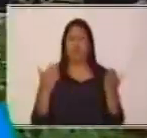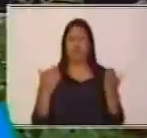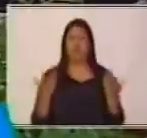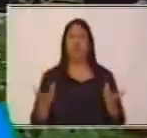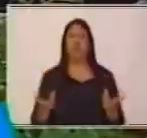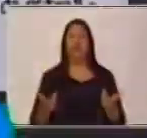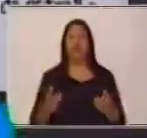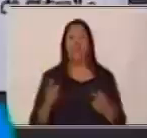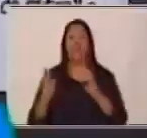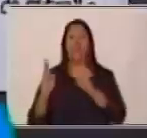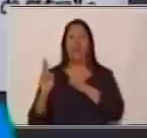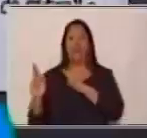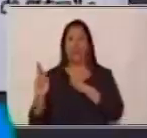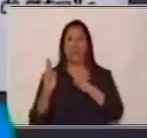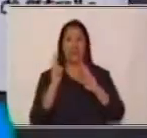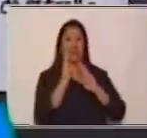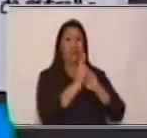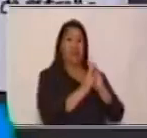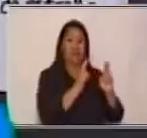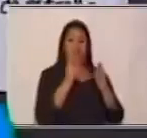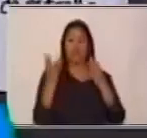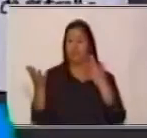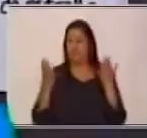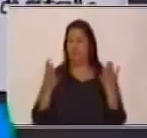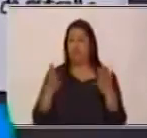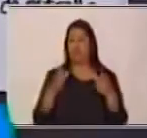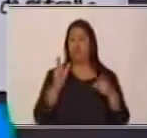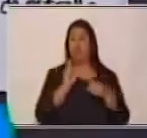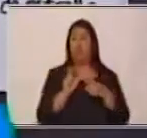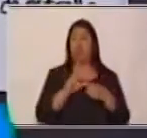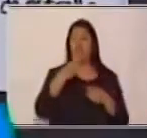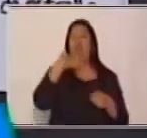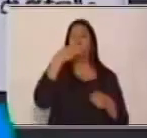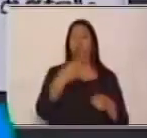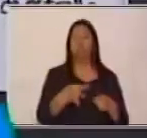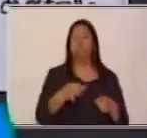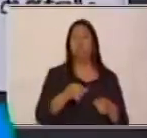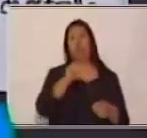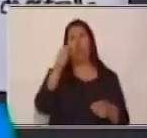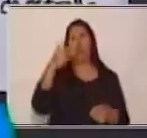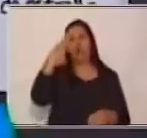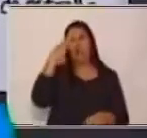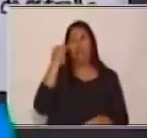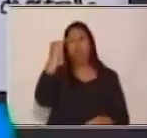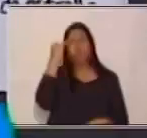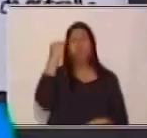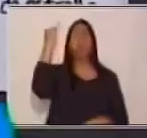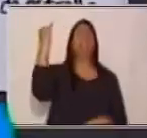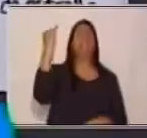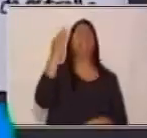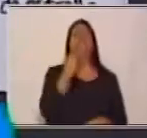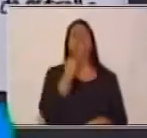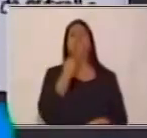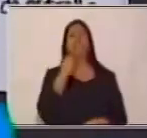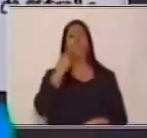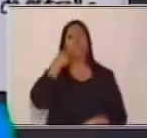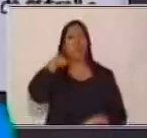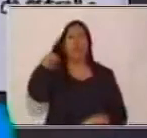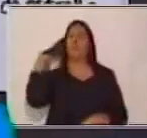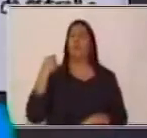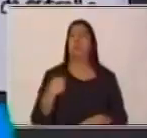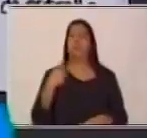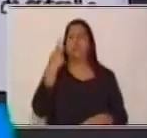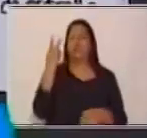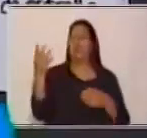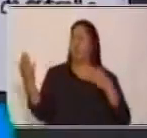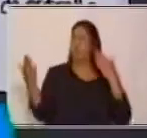la relación que existe entre un término real y un término imaginario. Crea semejanzas